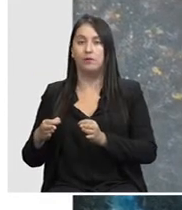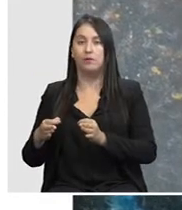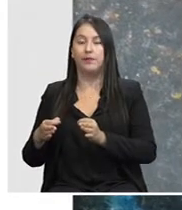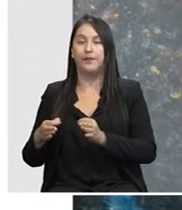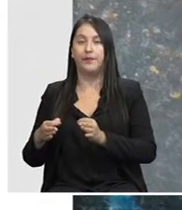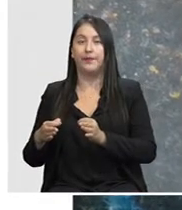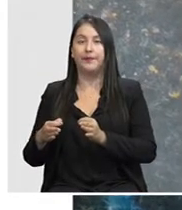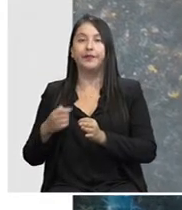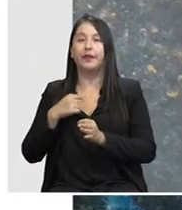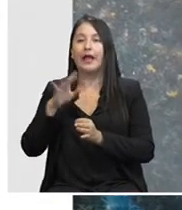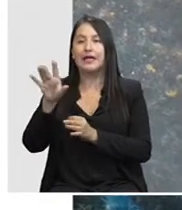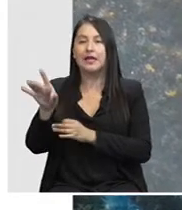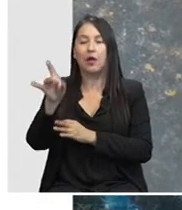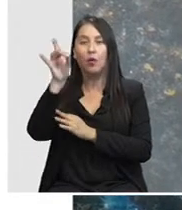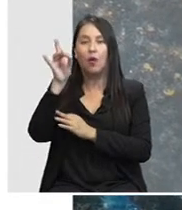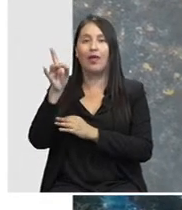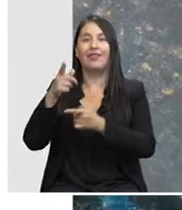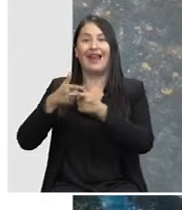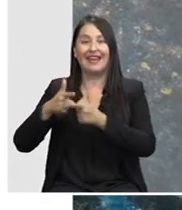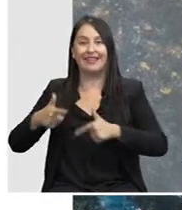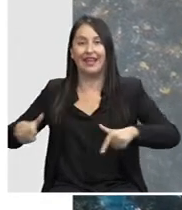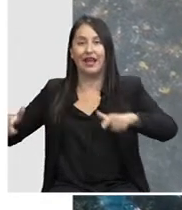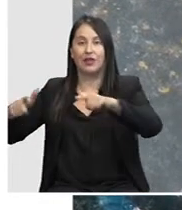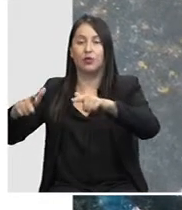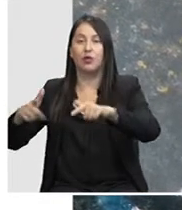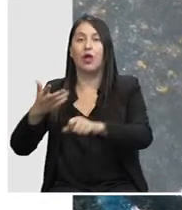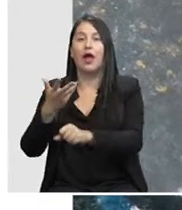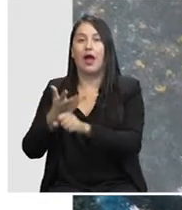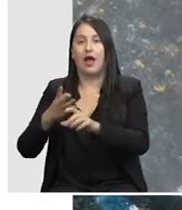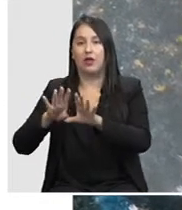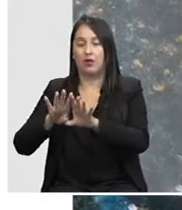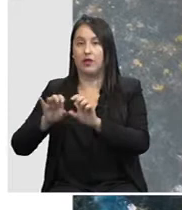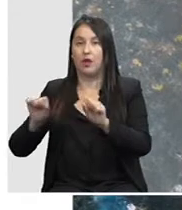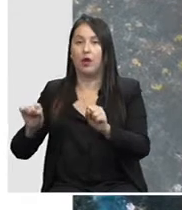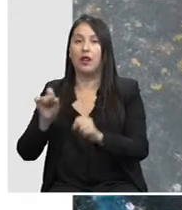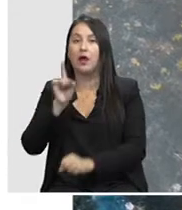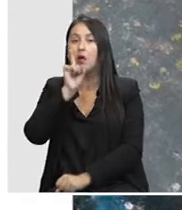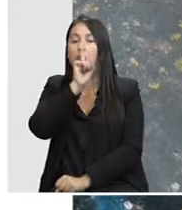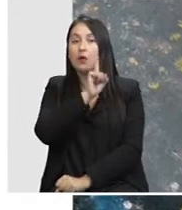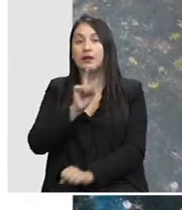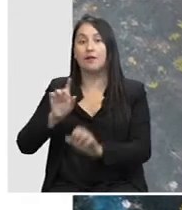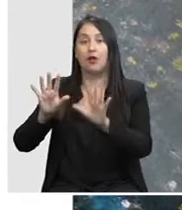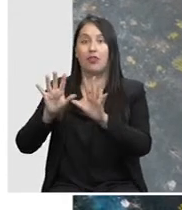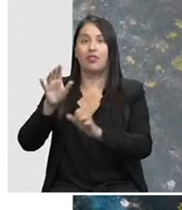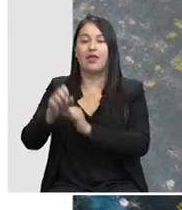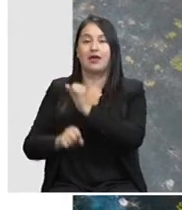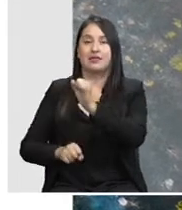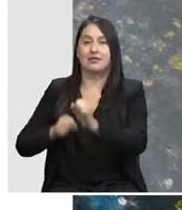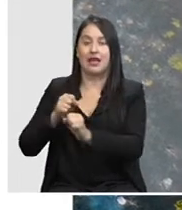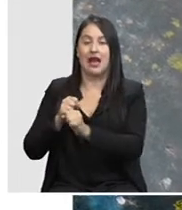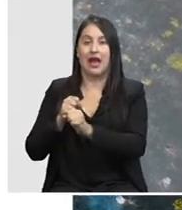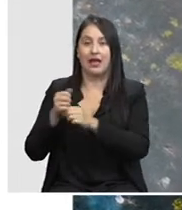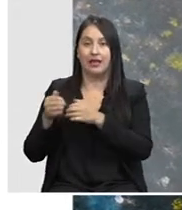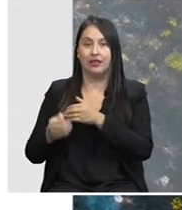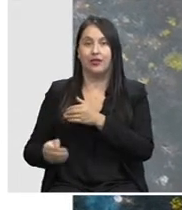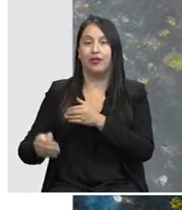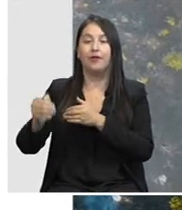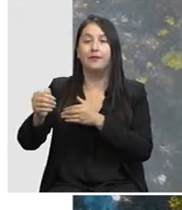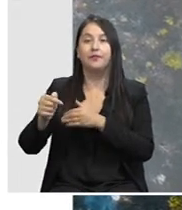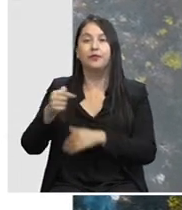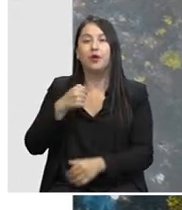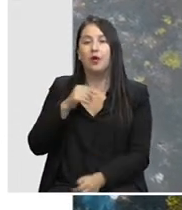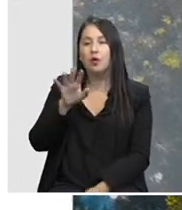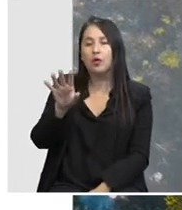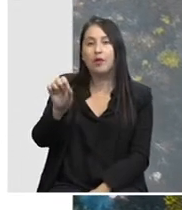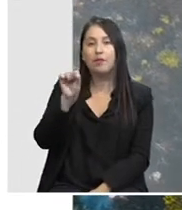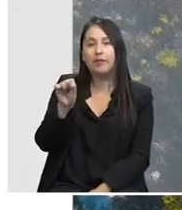lo que encuentran, digamos, la literatura y donde hay un consenso en las últimas décadas, que de forma homogénea, si es que uno mira las